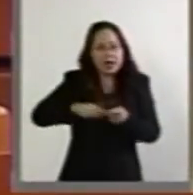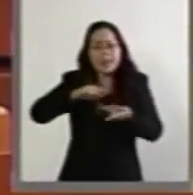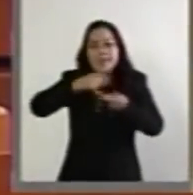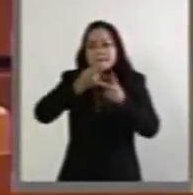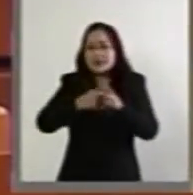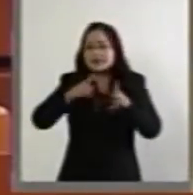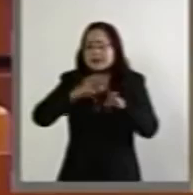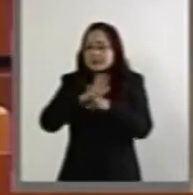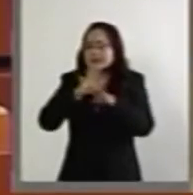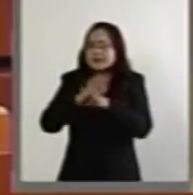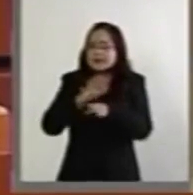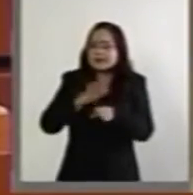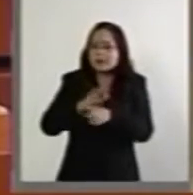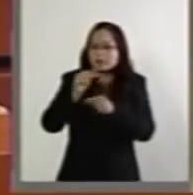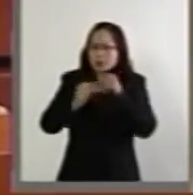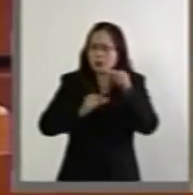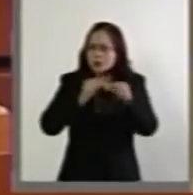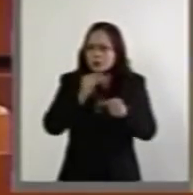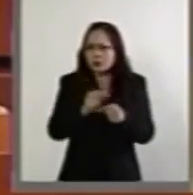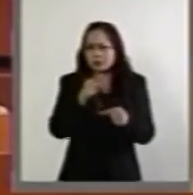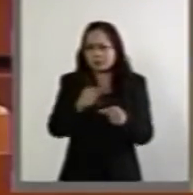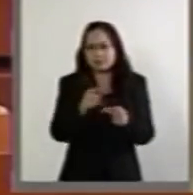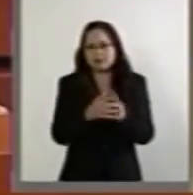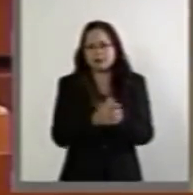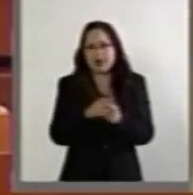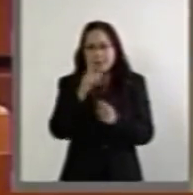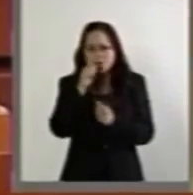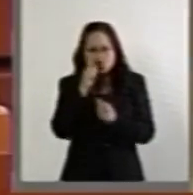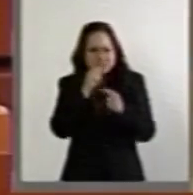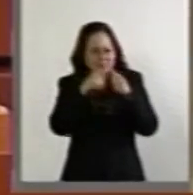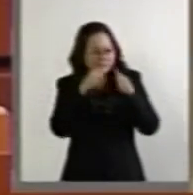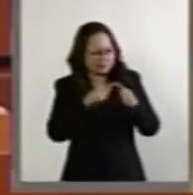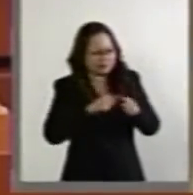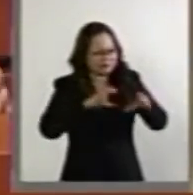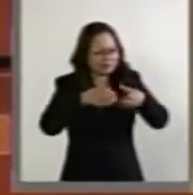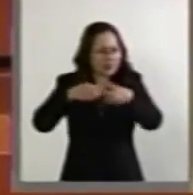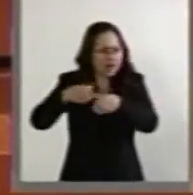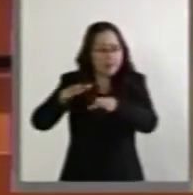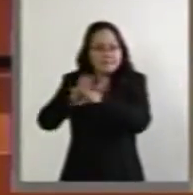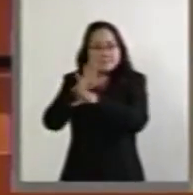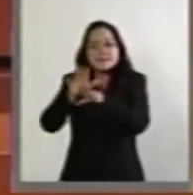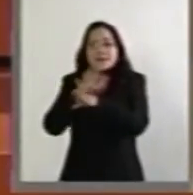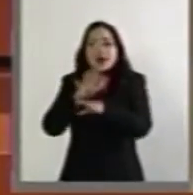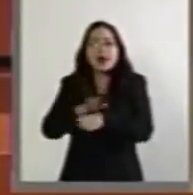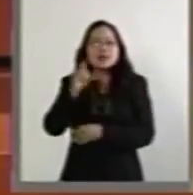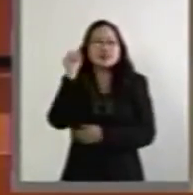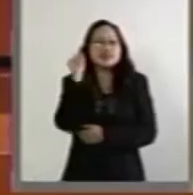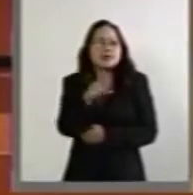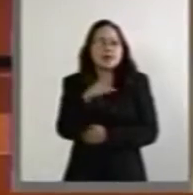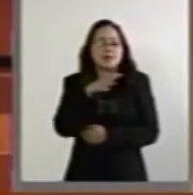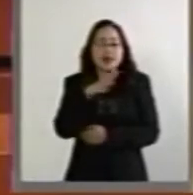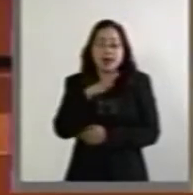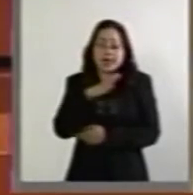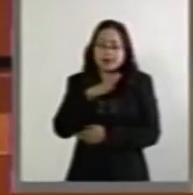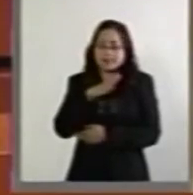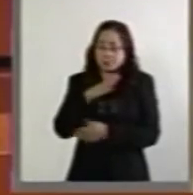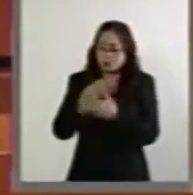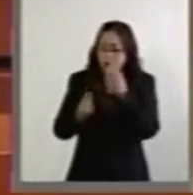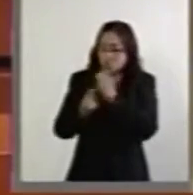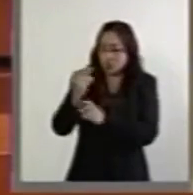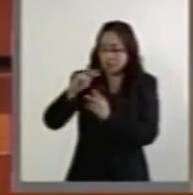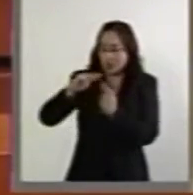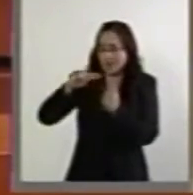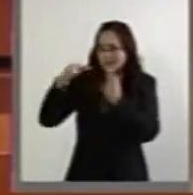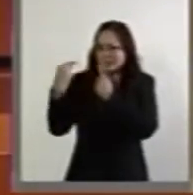cambiar poco a poco la policía y se cambió un enfoque